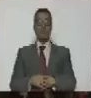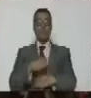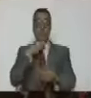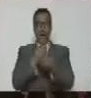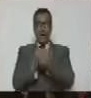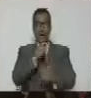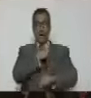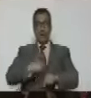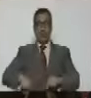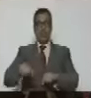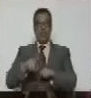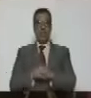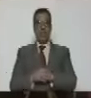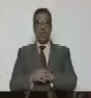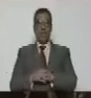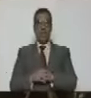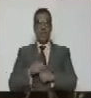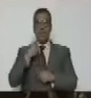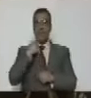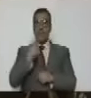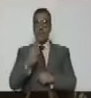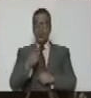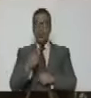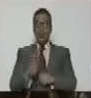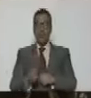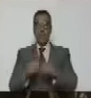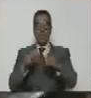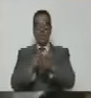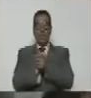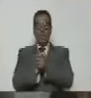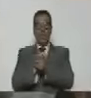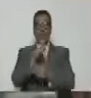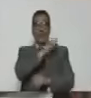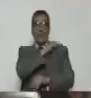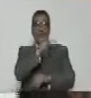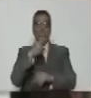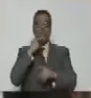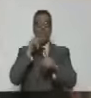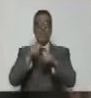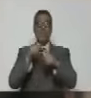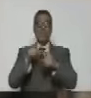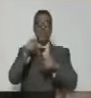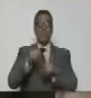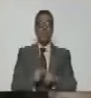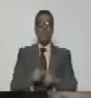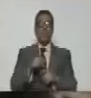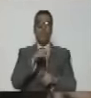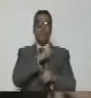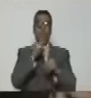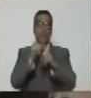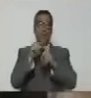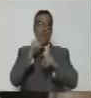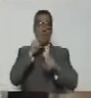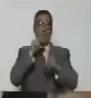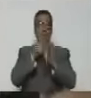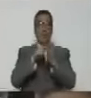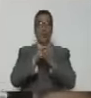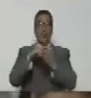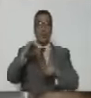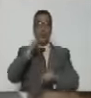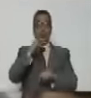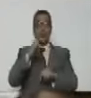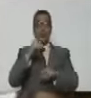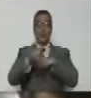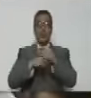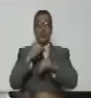Gracias, presidente. Pedimos este, colegas parlamentarios, junta directiva, pedimos este derecho de palabra, este punto de información para